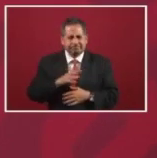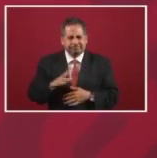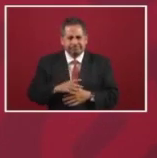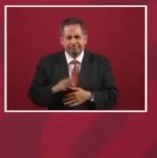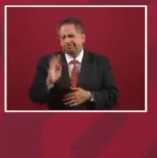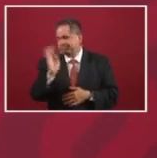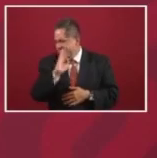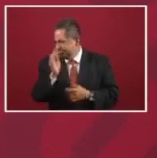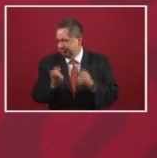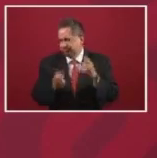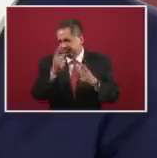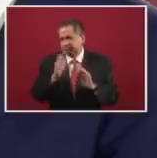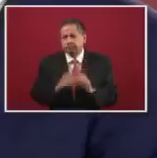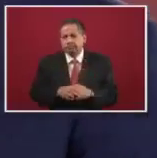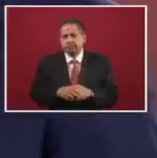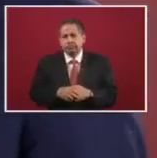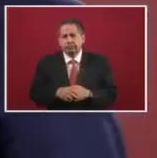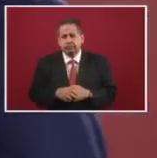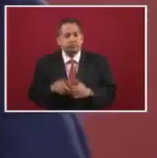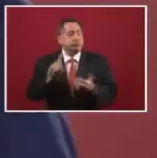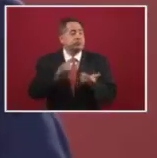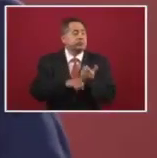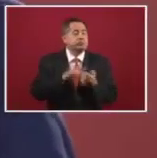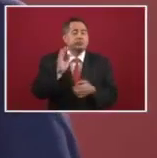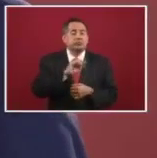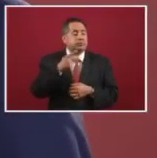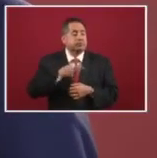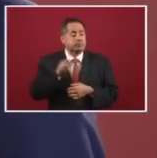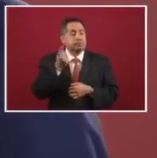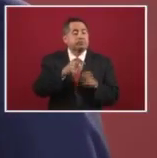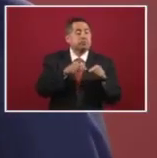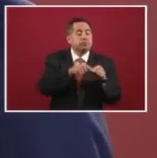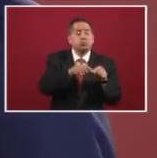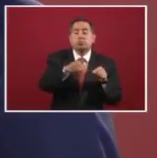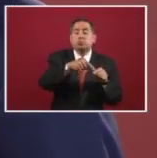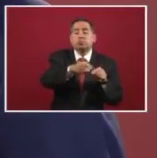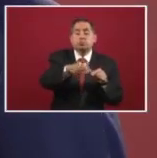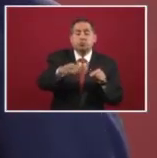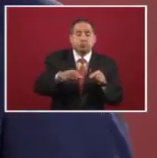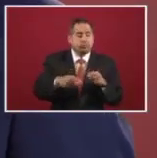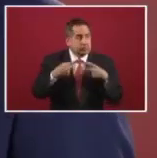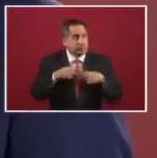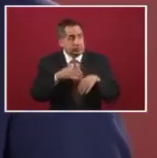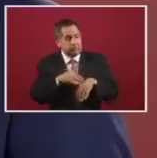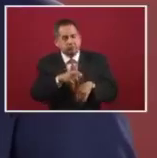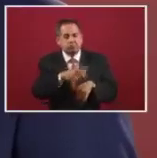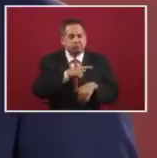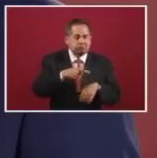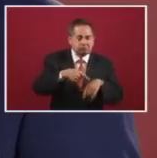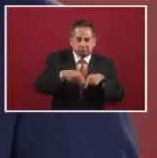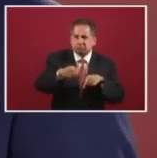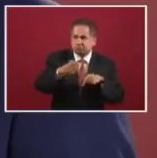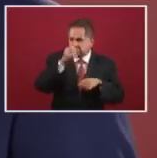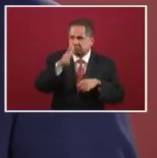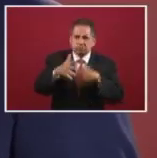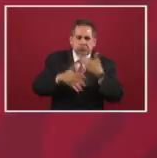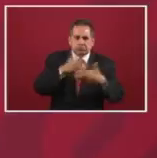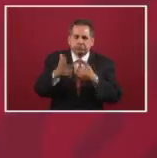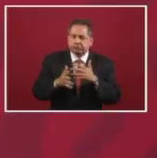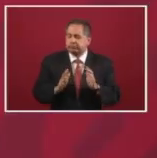ser que les den instrucciones, ¿no? Hay que ir y hacer esto.